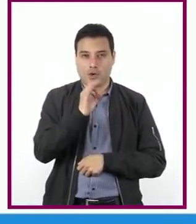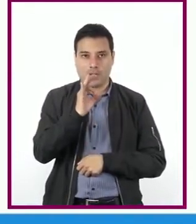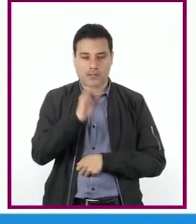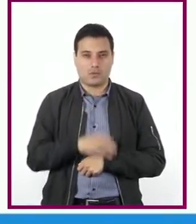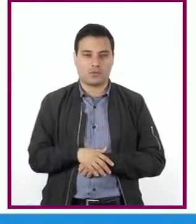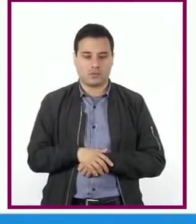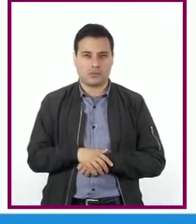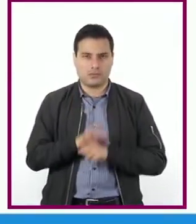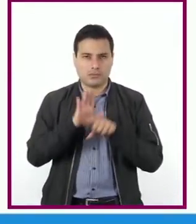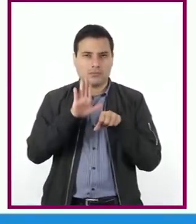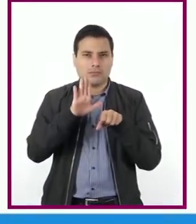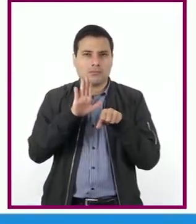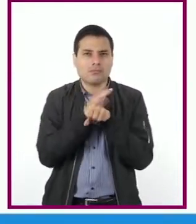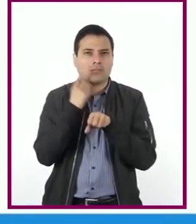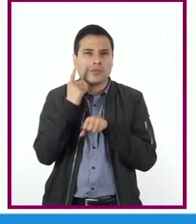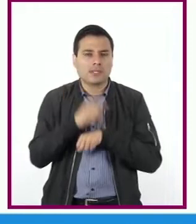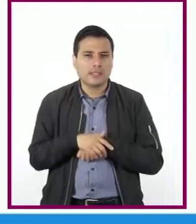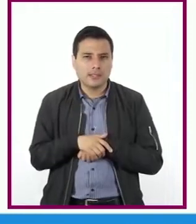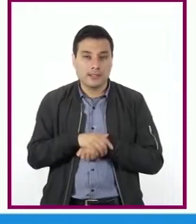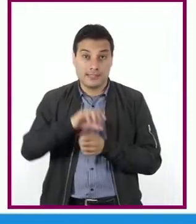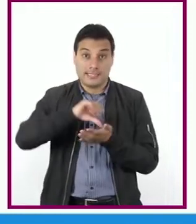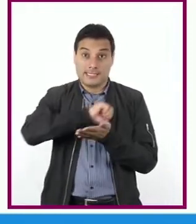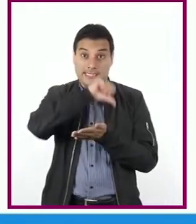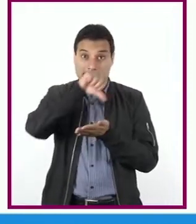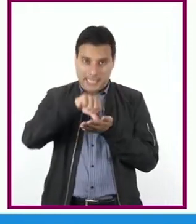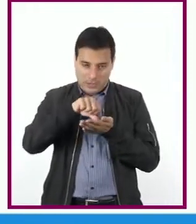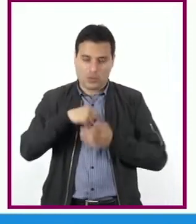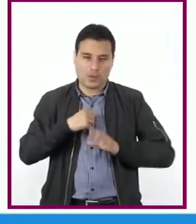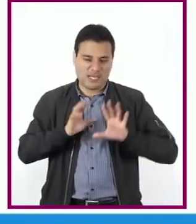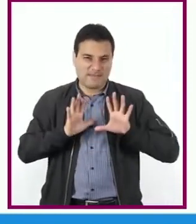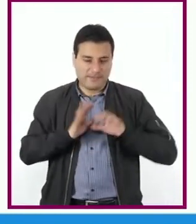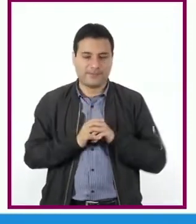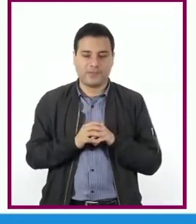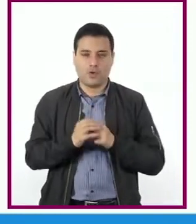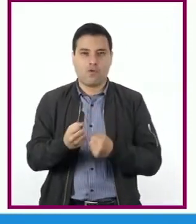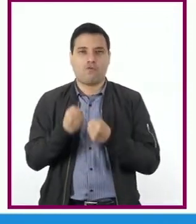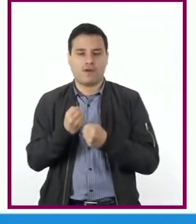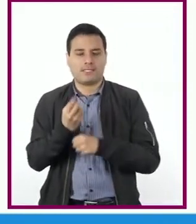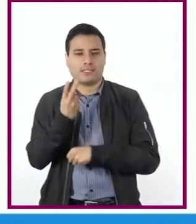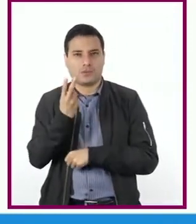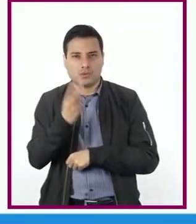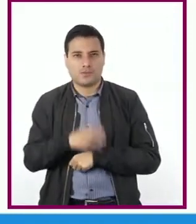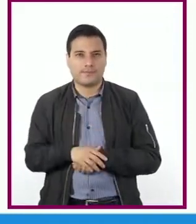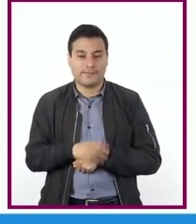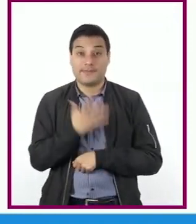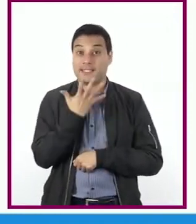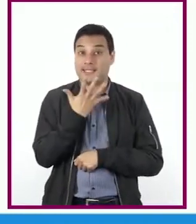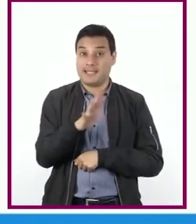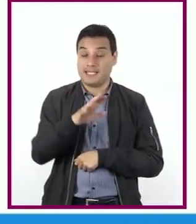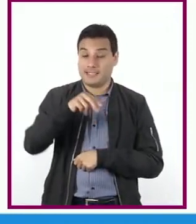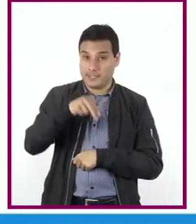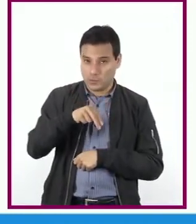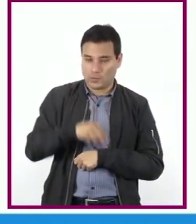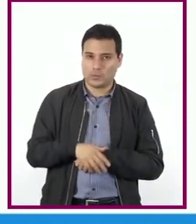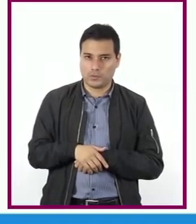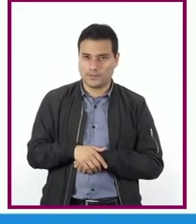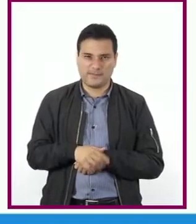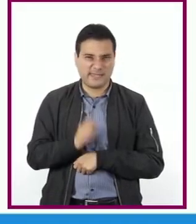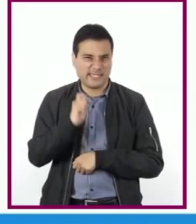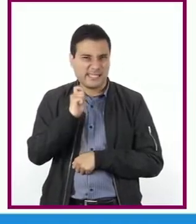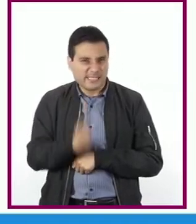parte a partir del centro de los ejes. Fuerza 2 es igual a 10 newtons, que es igual